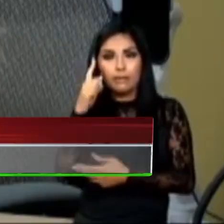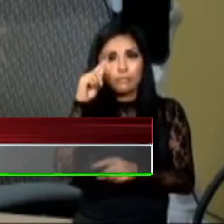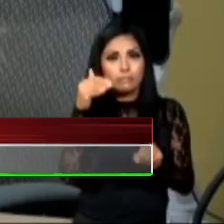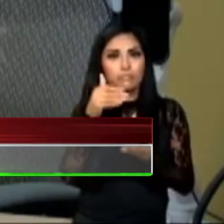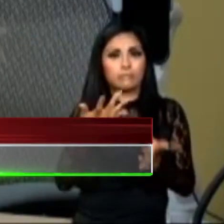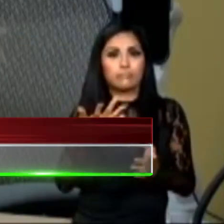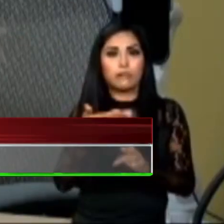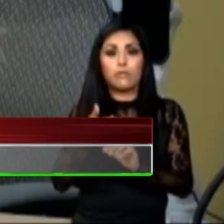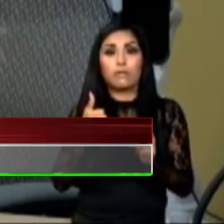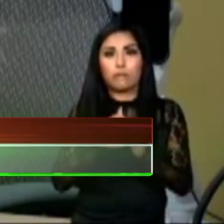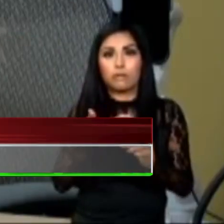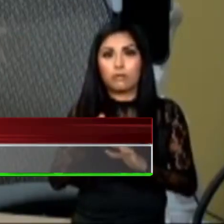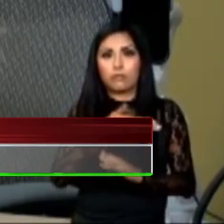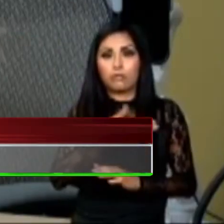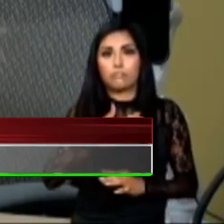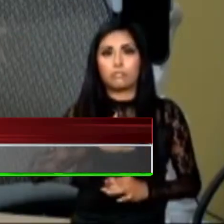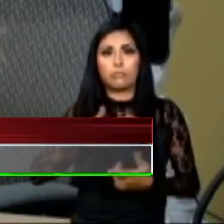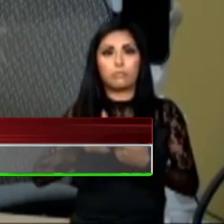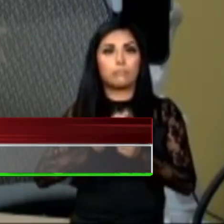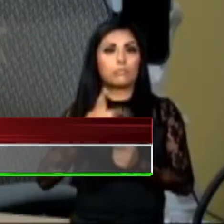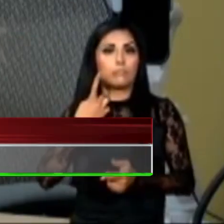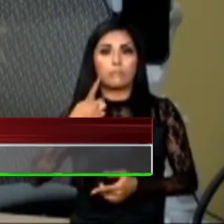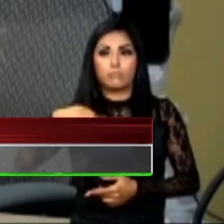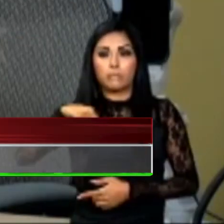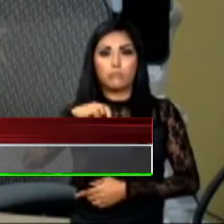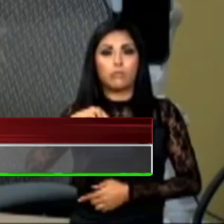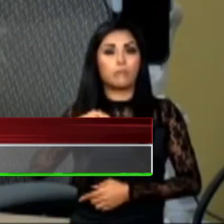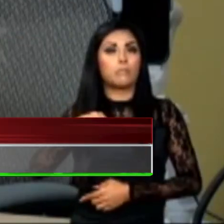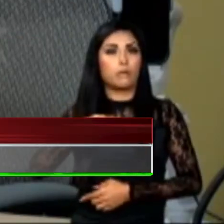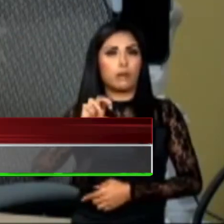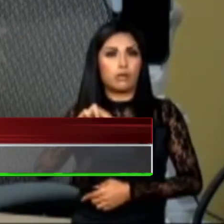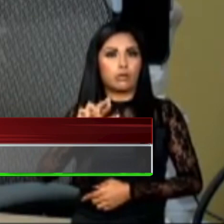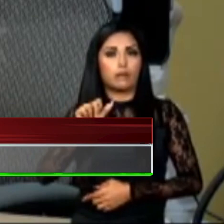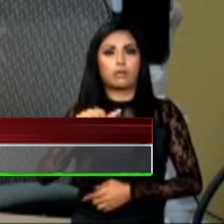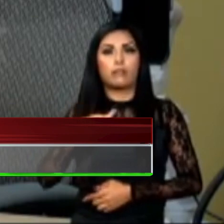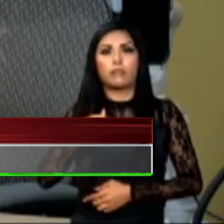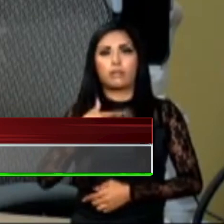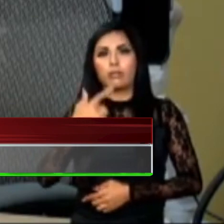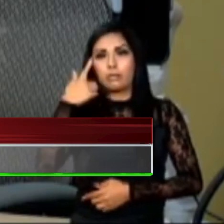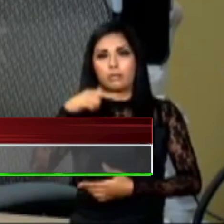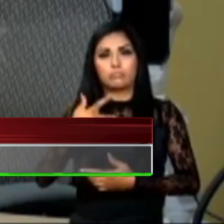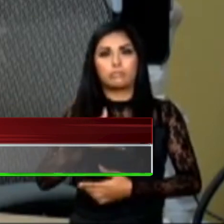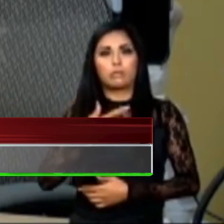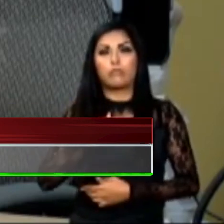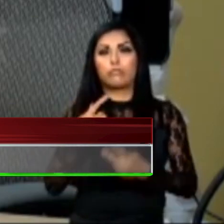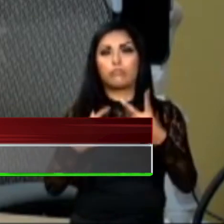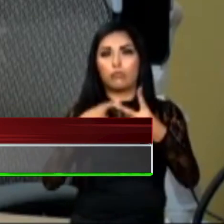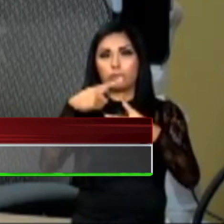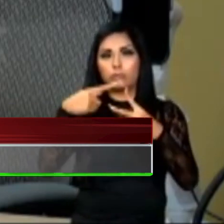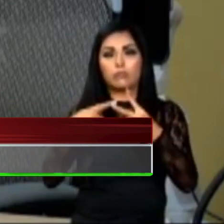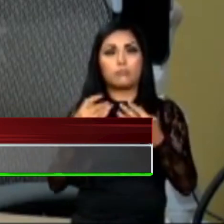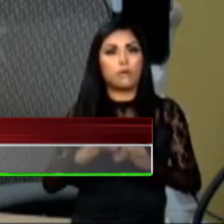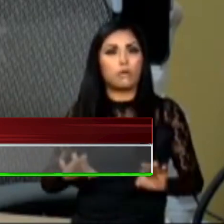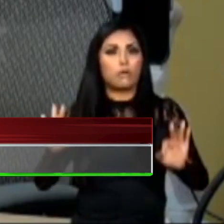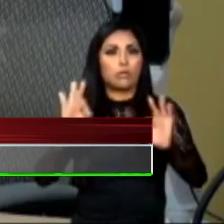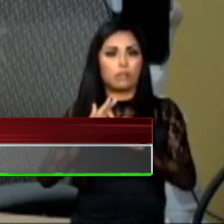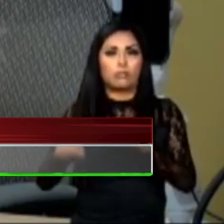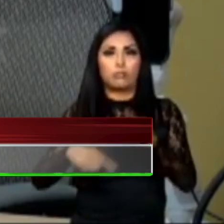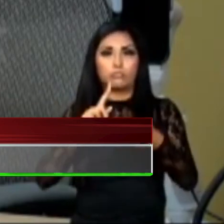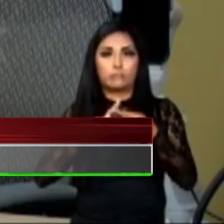Con lo anterior, desde el Grupo Parlamentario de Morena, consideramos que existen dos prioridades en torno a este caso.